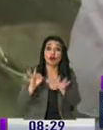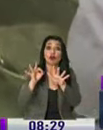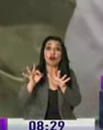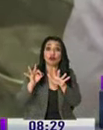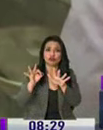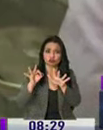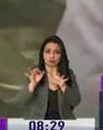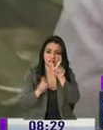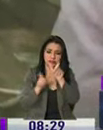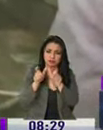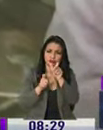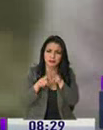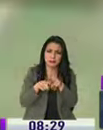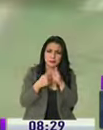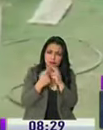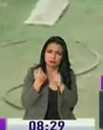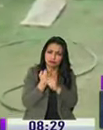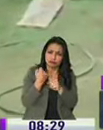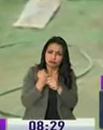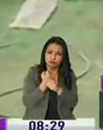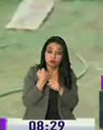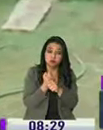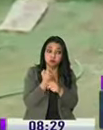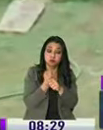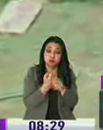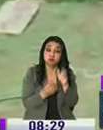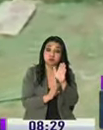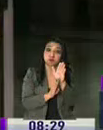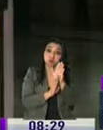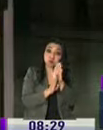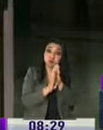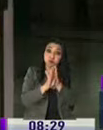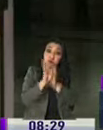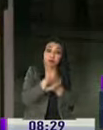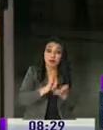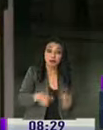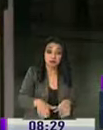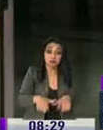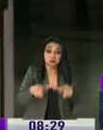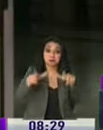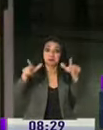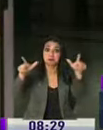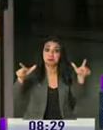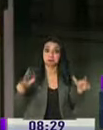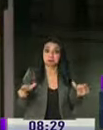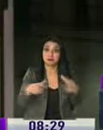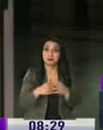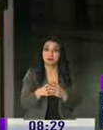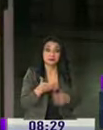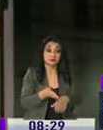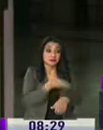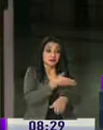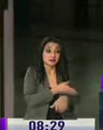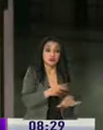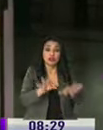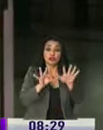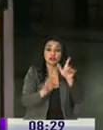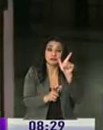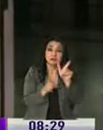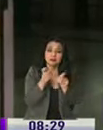poco fueron trabajando para que el barrio se desarrolle. Entonces, entre todos los que éramos 8